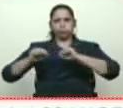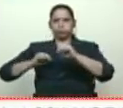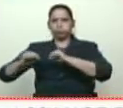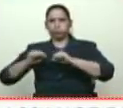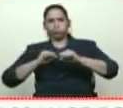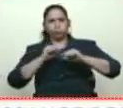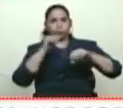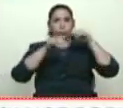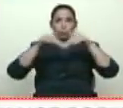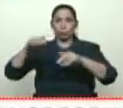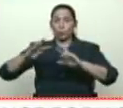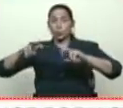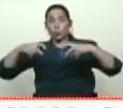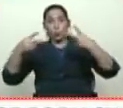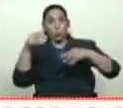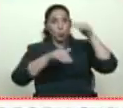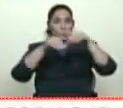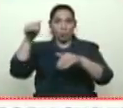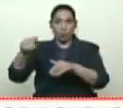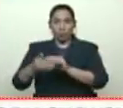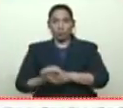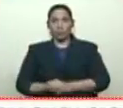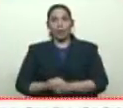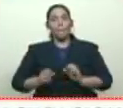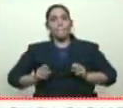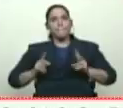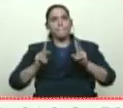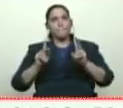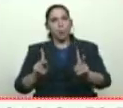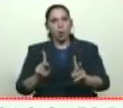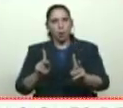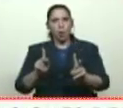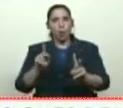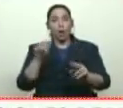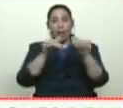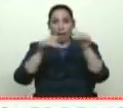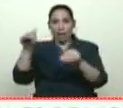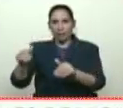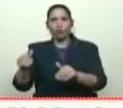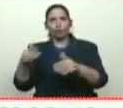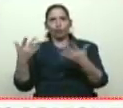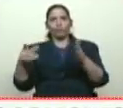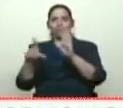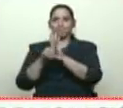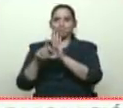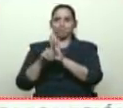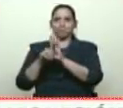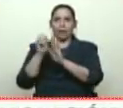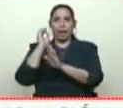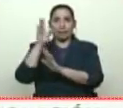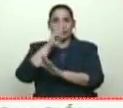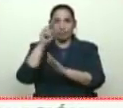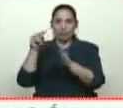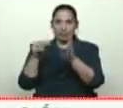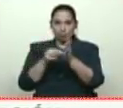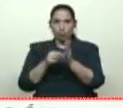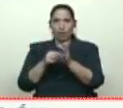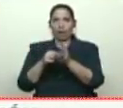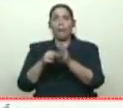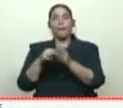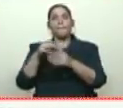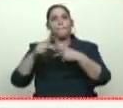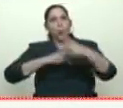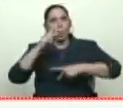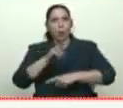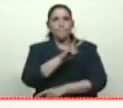sería una nueva elección, en esta oportunidad la elección parlamentaria. Estaríamos hablando del proceso número 26 en